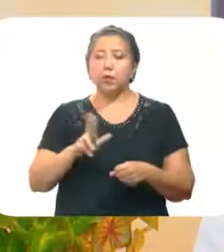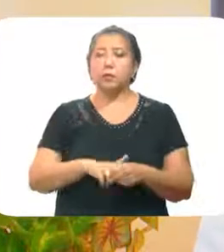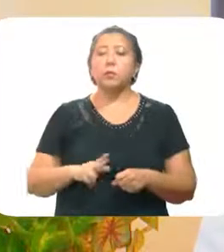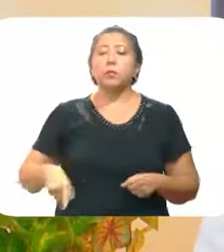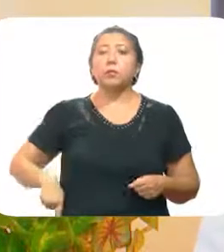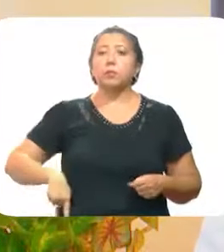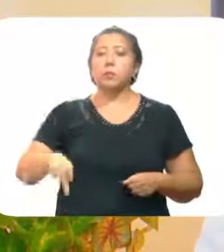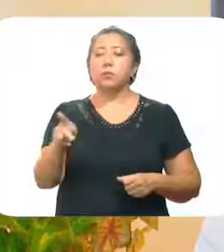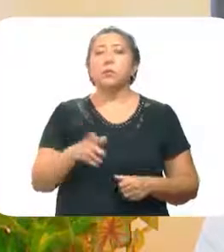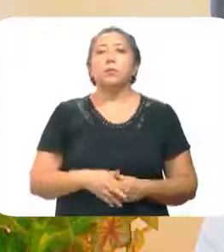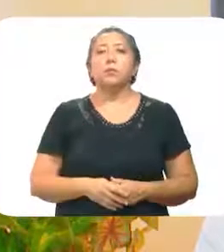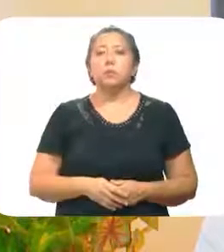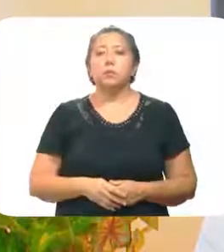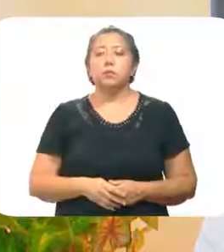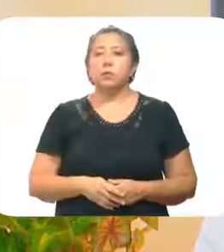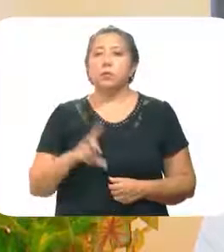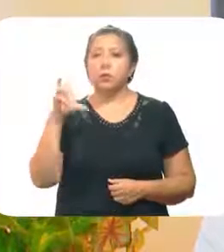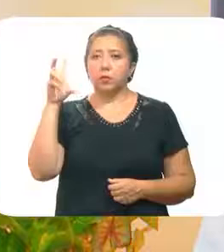en hospitales públicos.